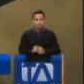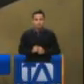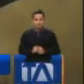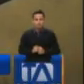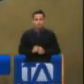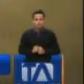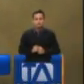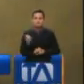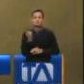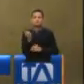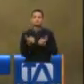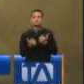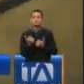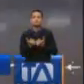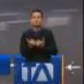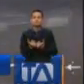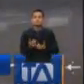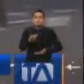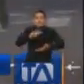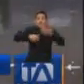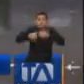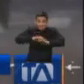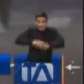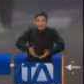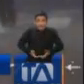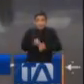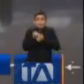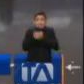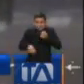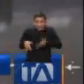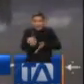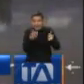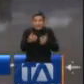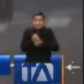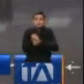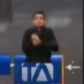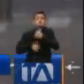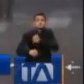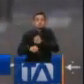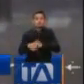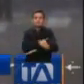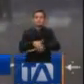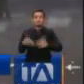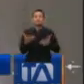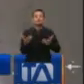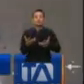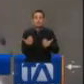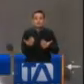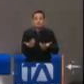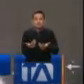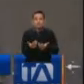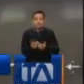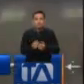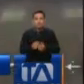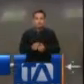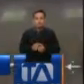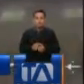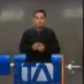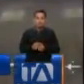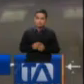Uno, ¿cuál es su emergencia? Por favor, ¿qué pasa? Que mi hija está dando luz aquí en la calle. Colabóreme, por favor, la dirección donde se encuentra.